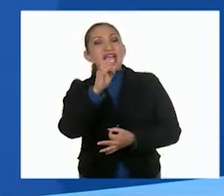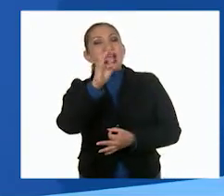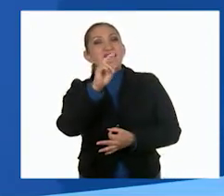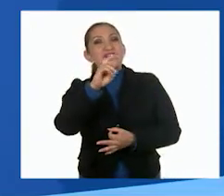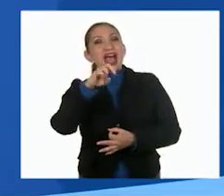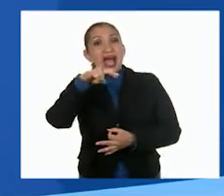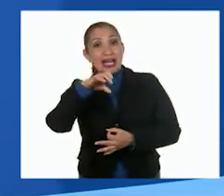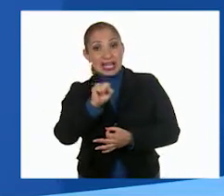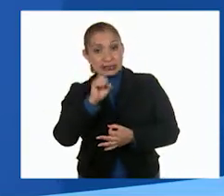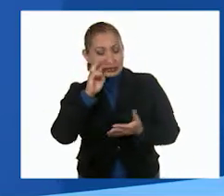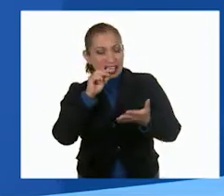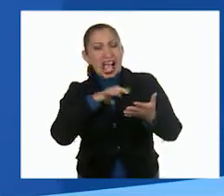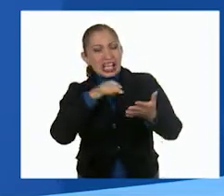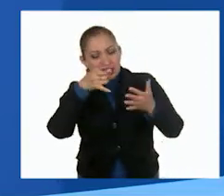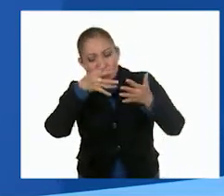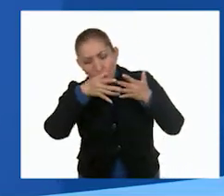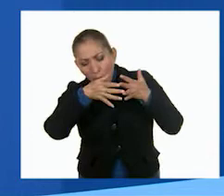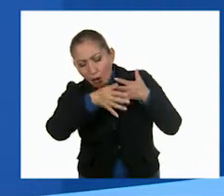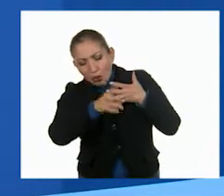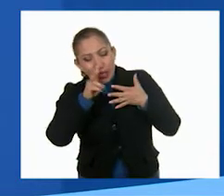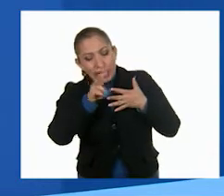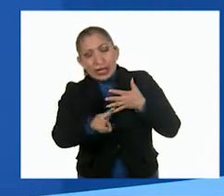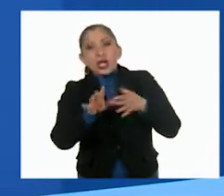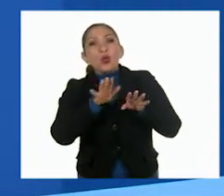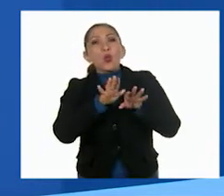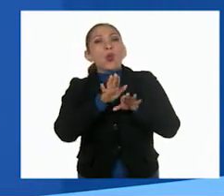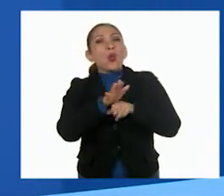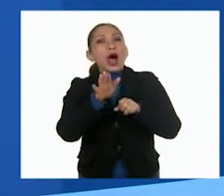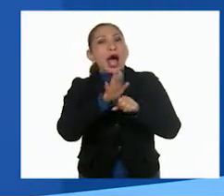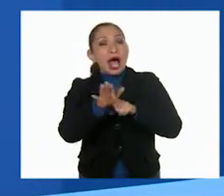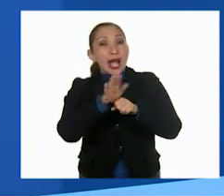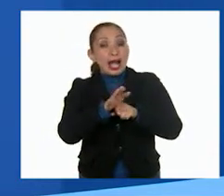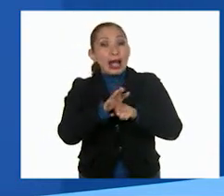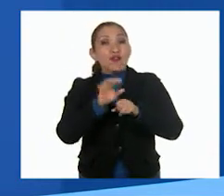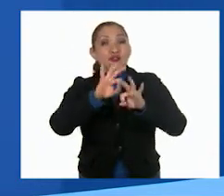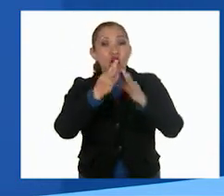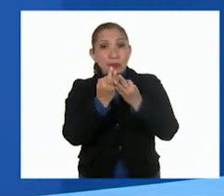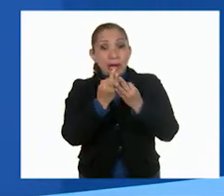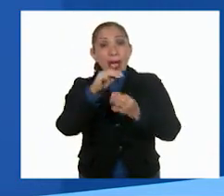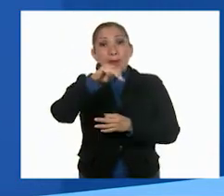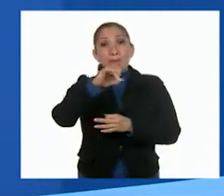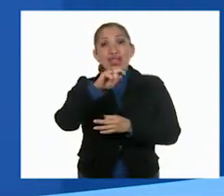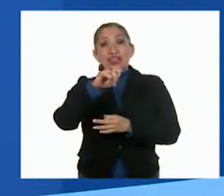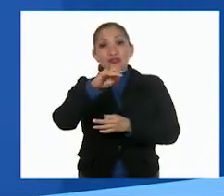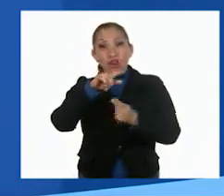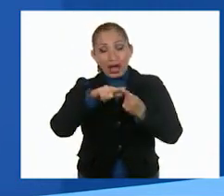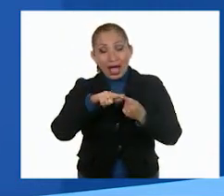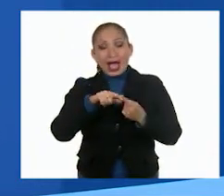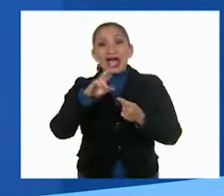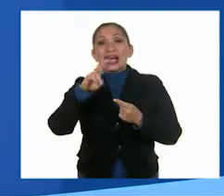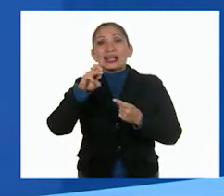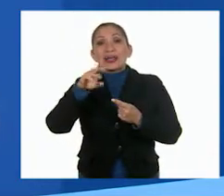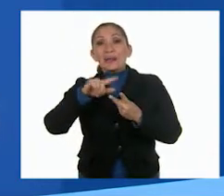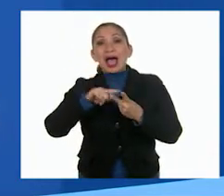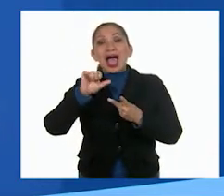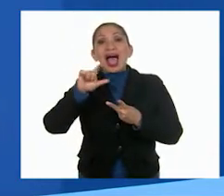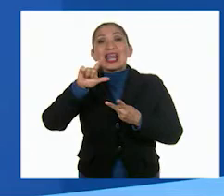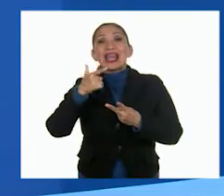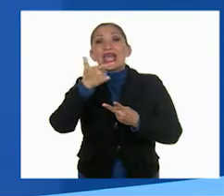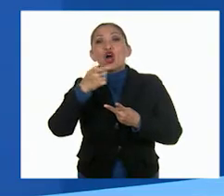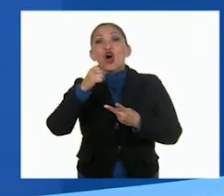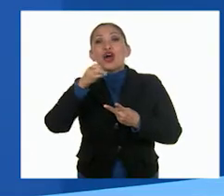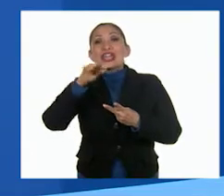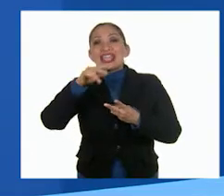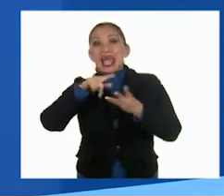e identificaremos las figuras literarias como la metáfora, la rima, alegoría y juego de palabras.